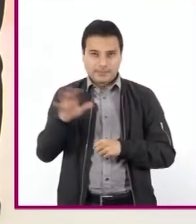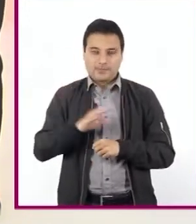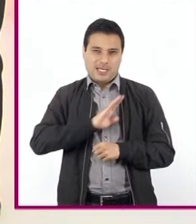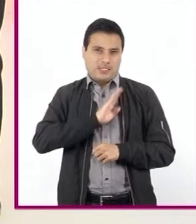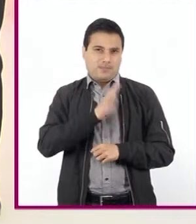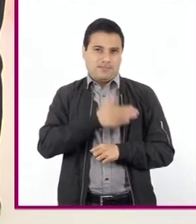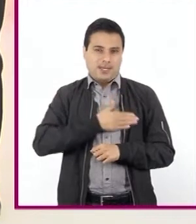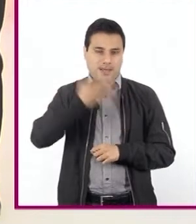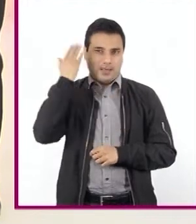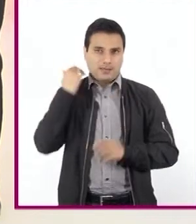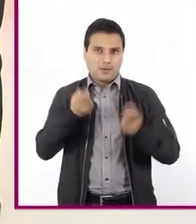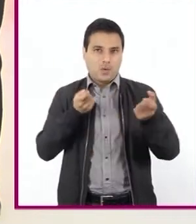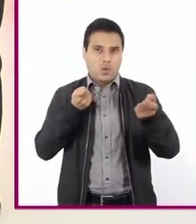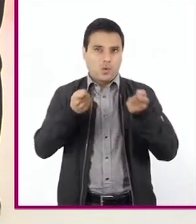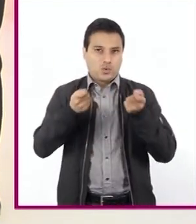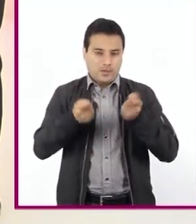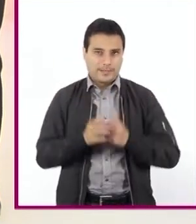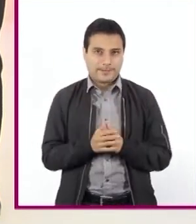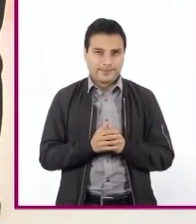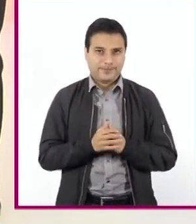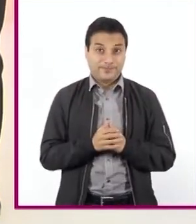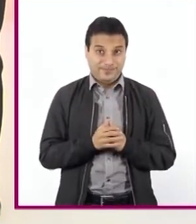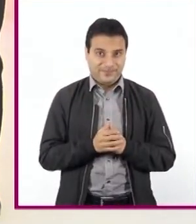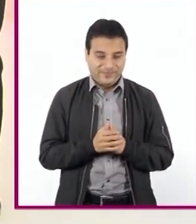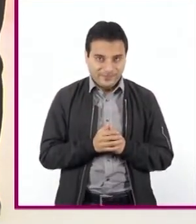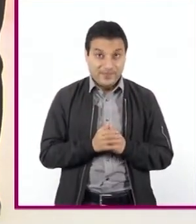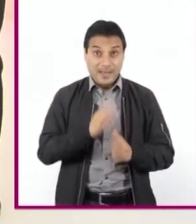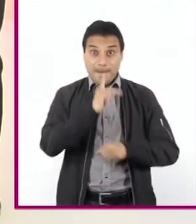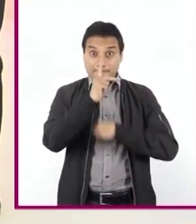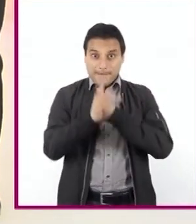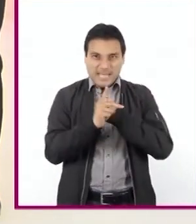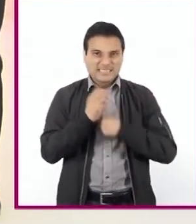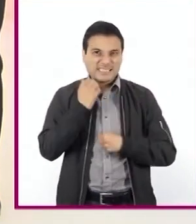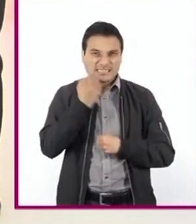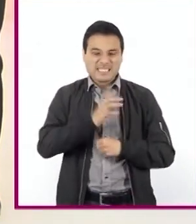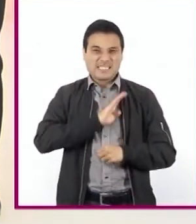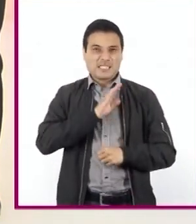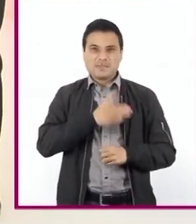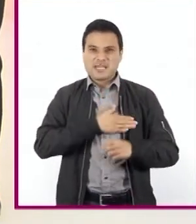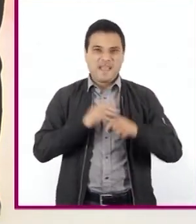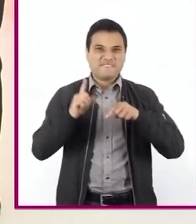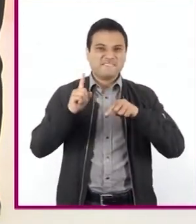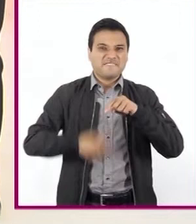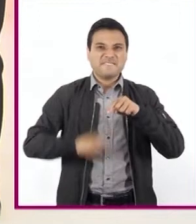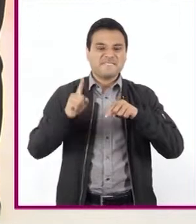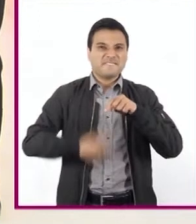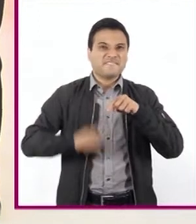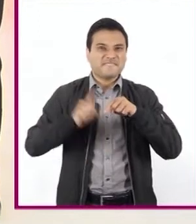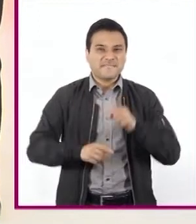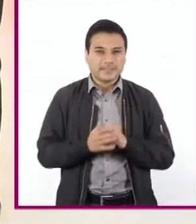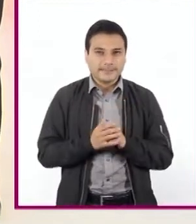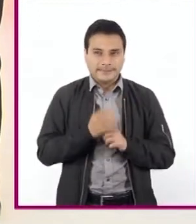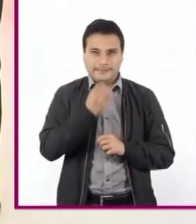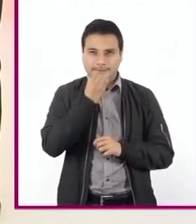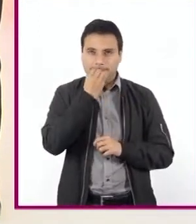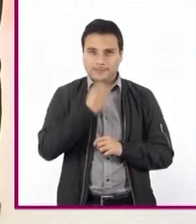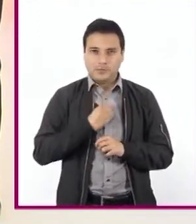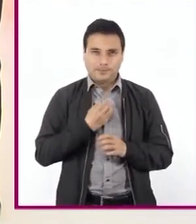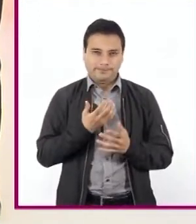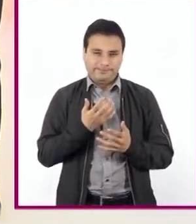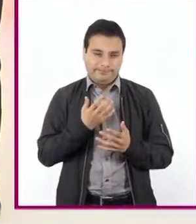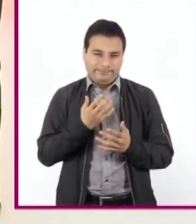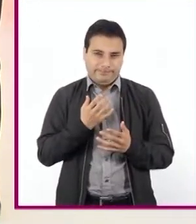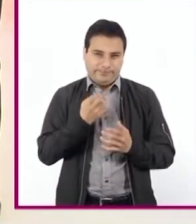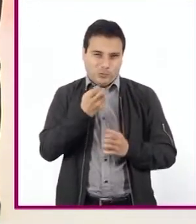control. Así, fragmentar el monopolio hispánico sobre las riquezas de América significó la aspiración de sus